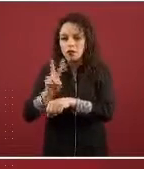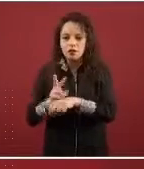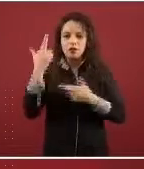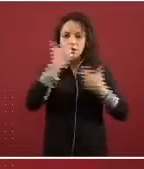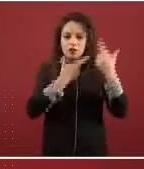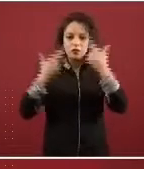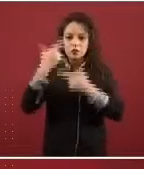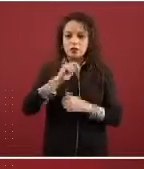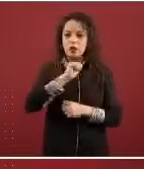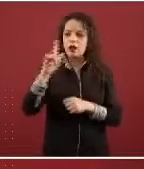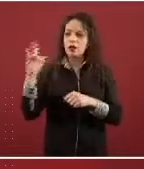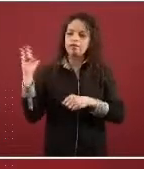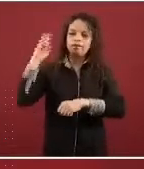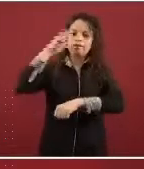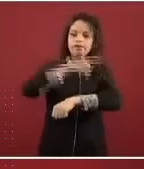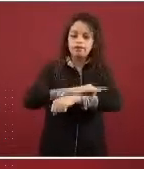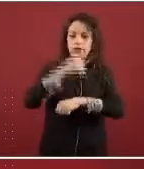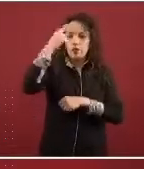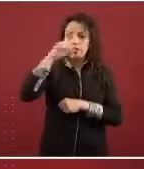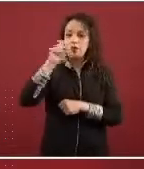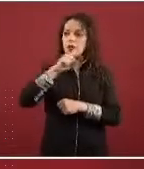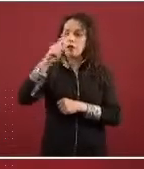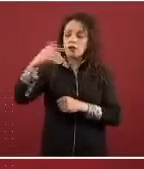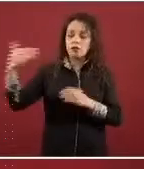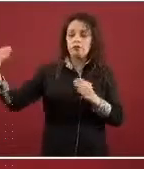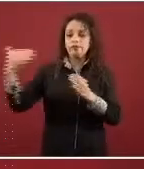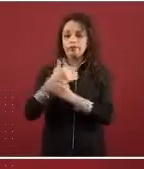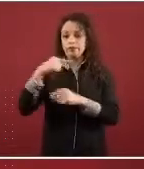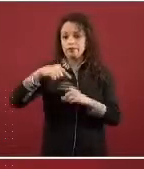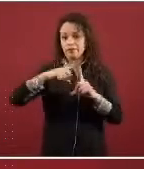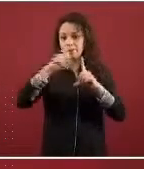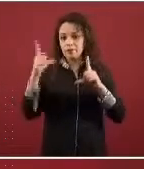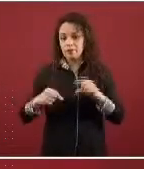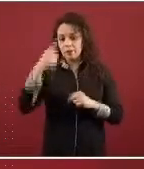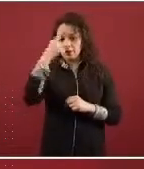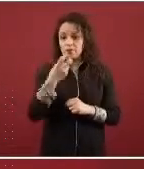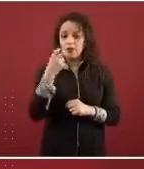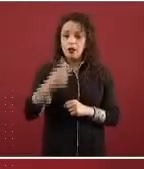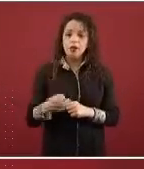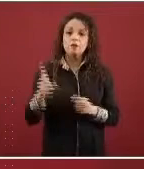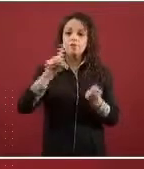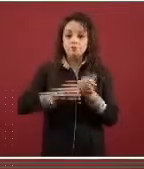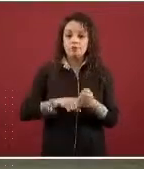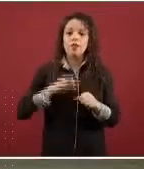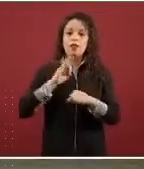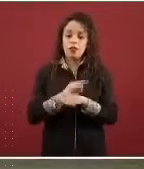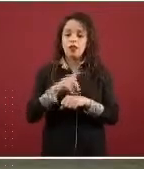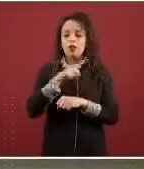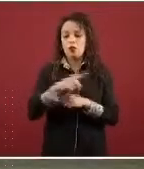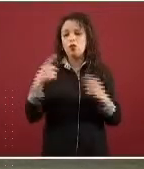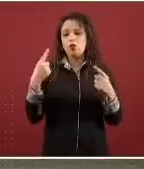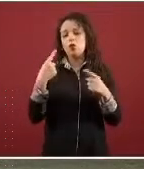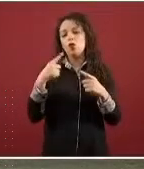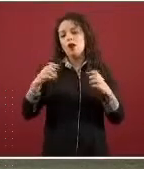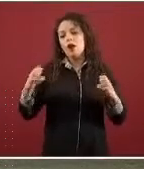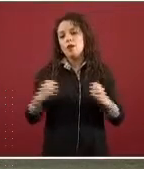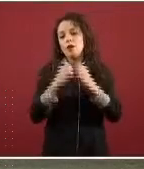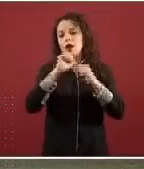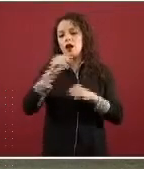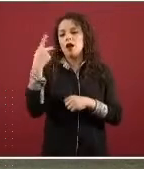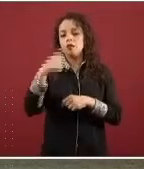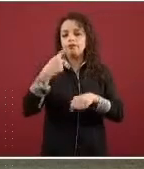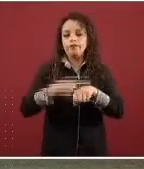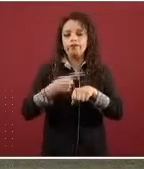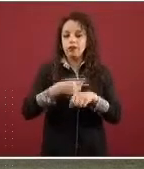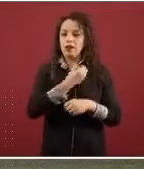terrestres de ingreso al territorio nacional para cumplir lo dispuesto en la declaratoria de emergencia sanitaria. Segundo, a